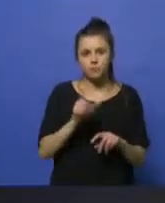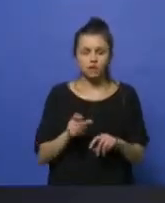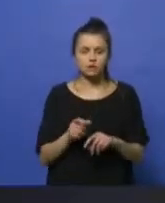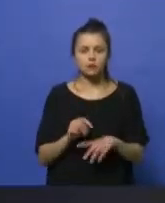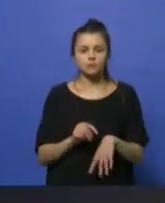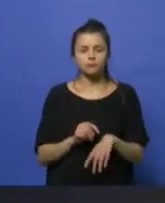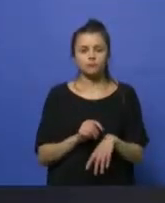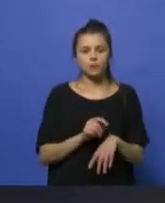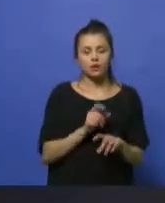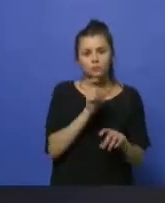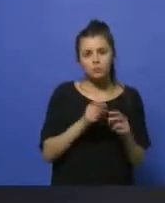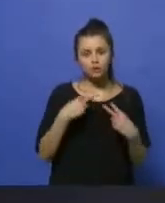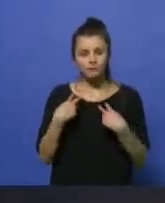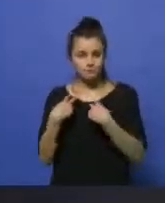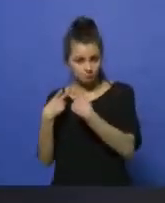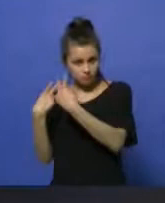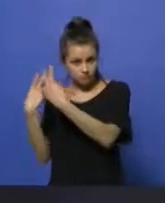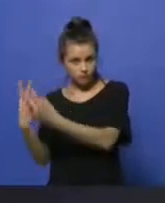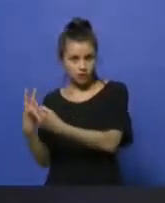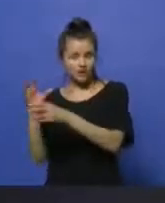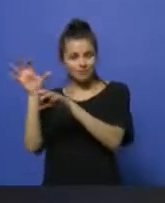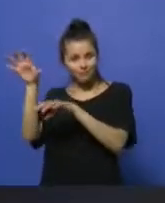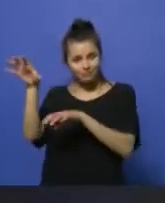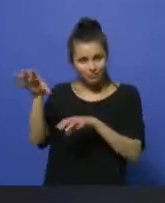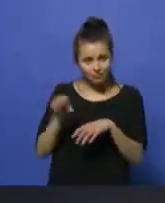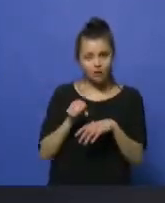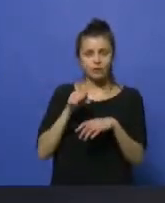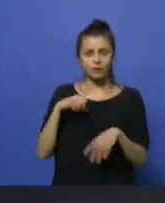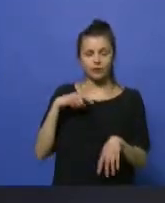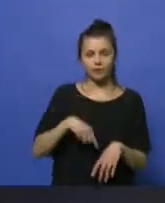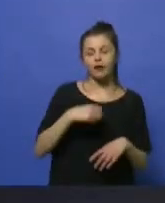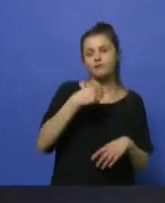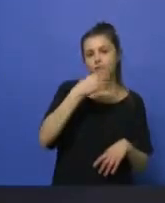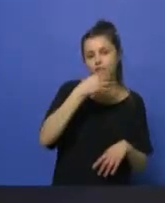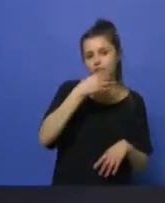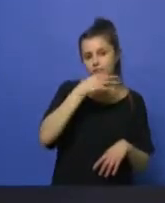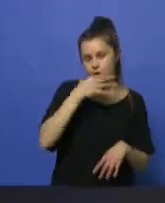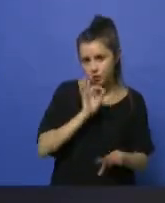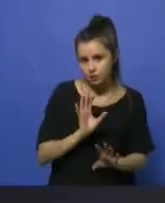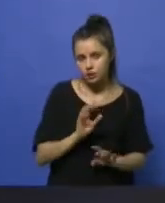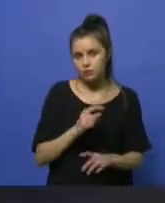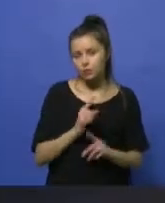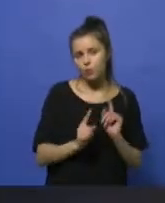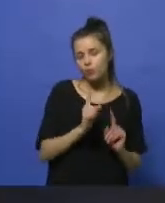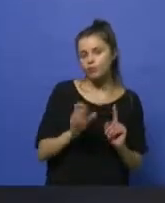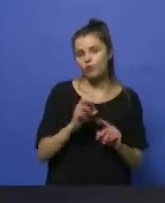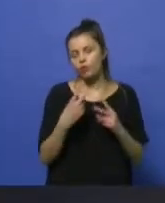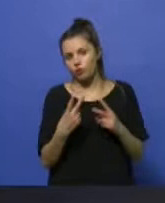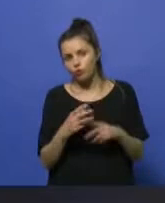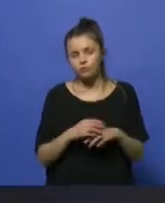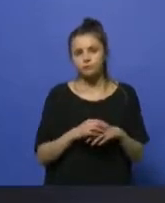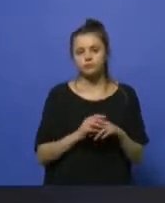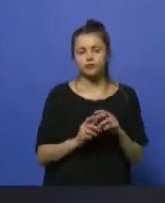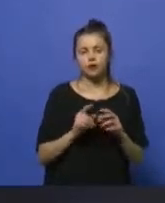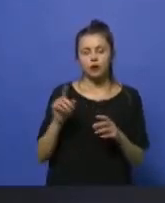sincerarse en esto, hay mucha gente que viaja al exterior y trae más dispositivos para revender acá. Viene con uno o dos teléfonos celulares. Yo tengo entendido que con dos